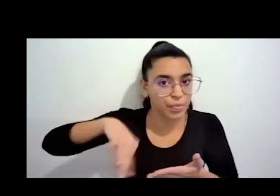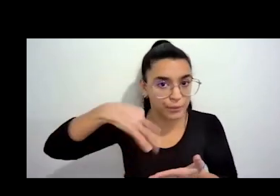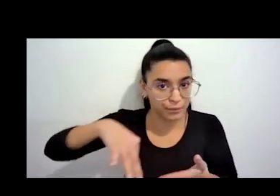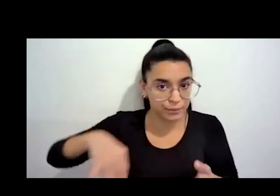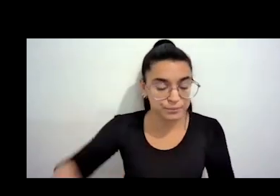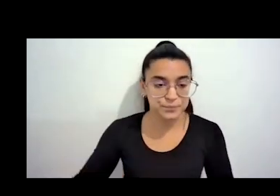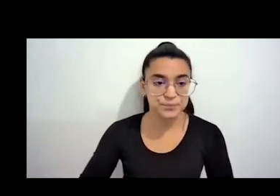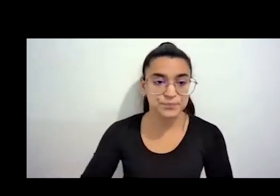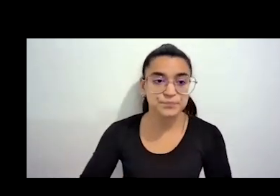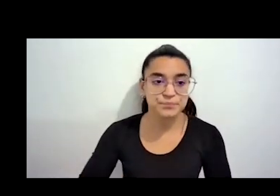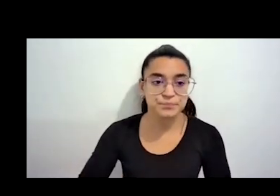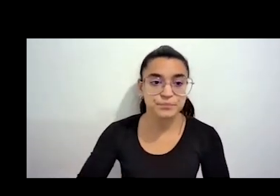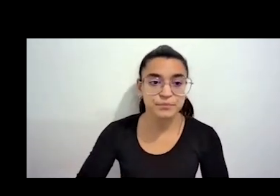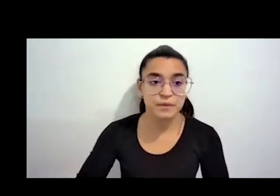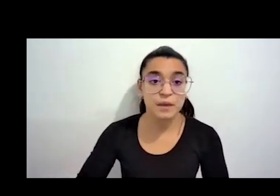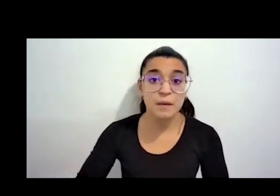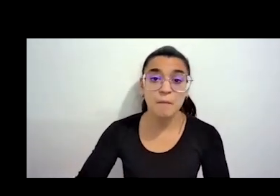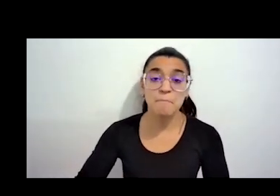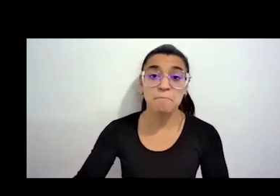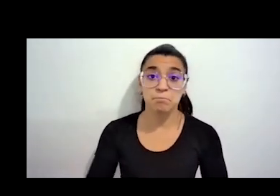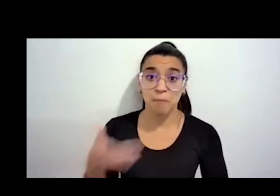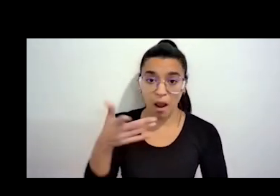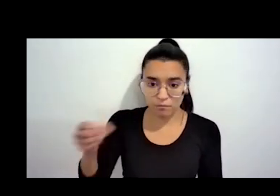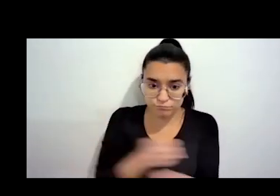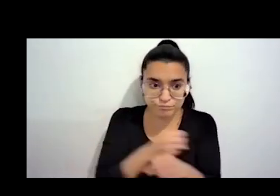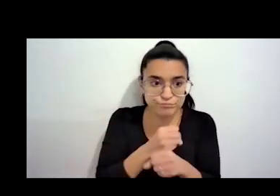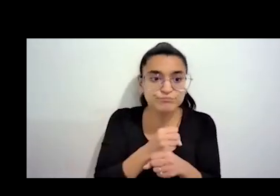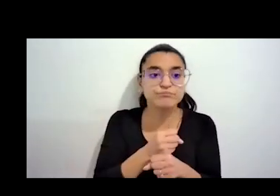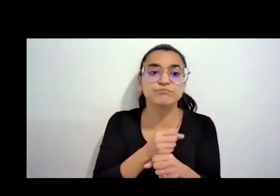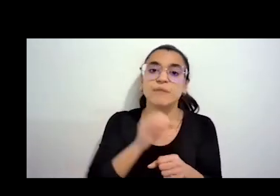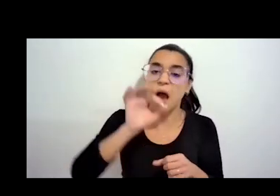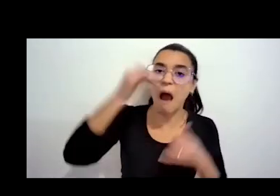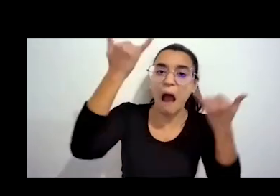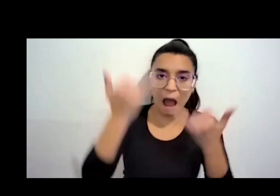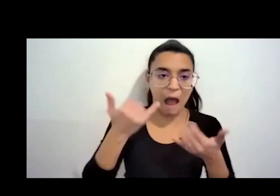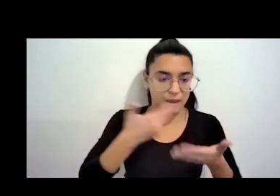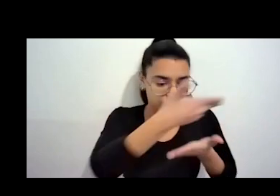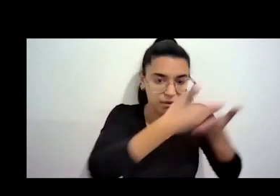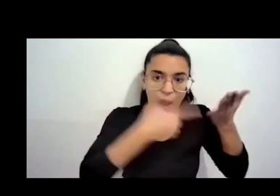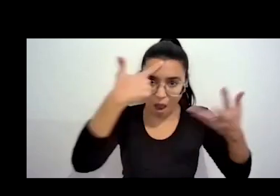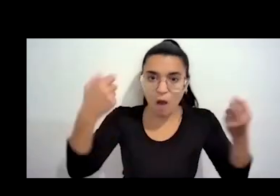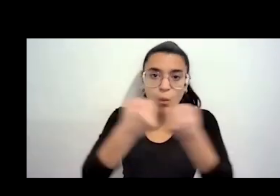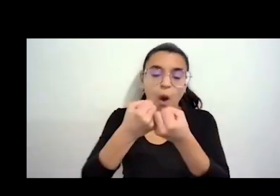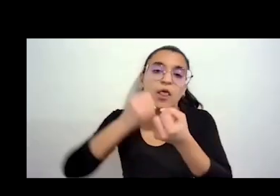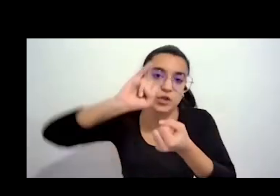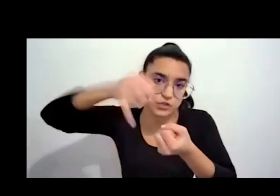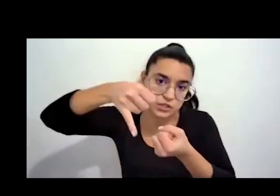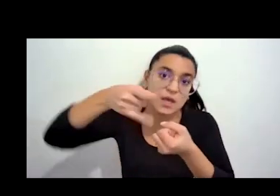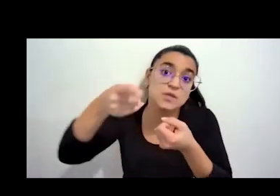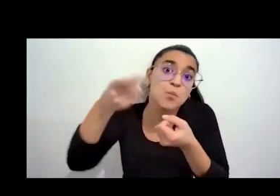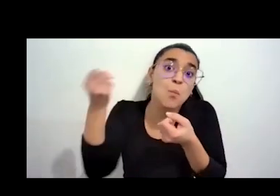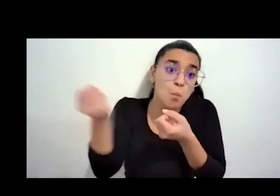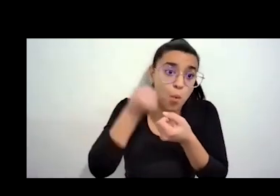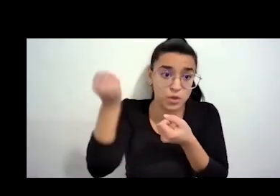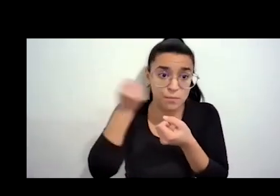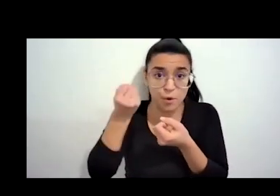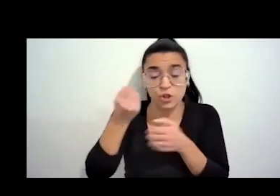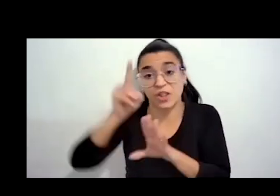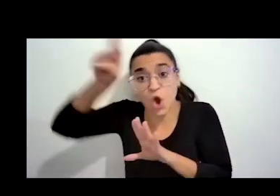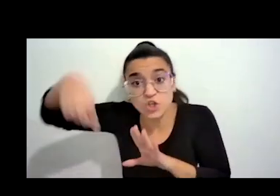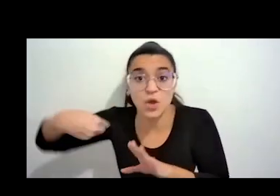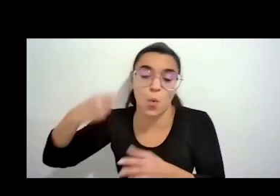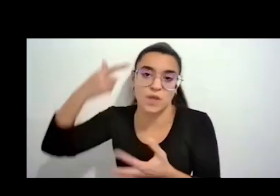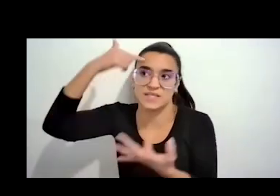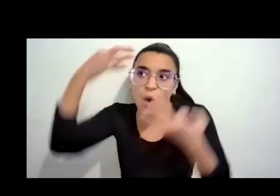Esto para garantizar la existencia de ese consentimiento, atento a las importantes consecuencias que tiene, jurídicas que